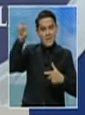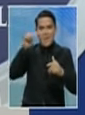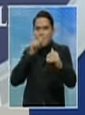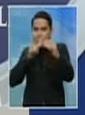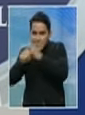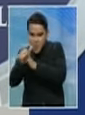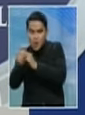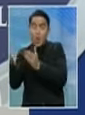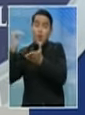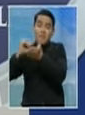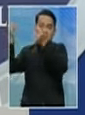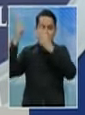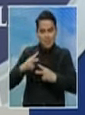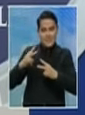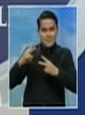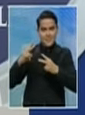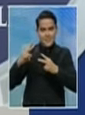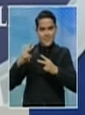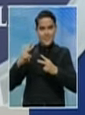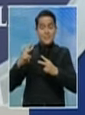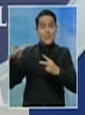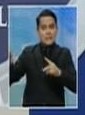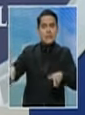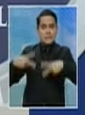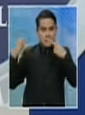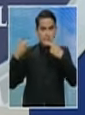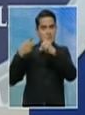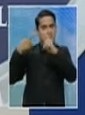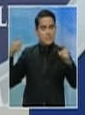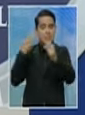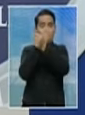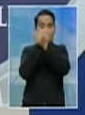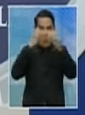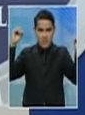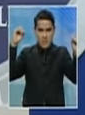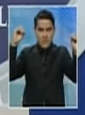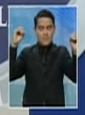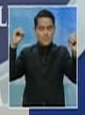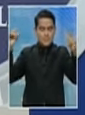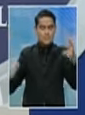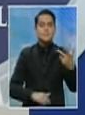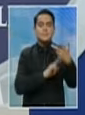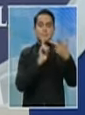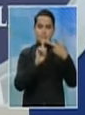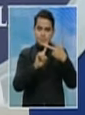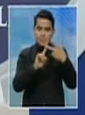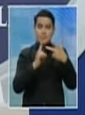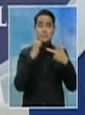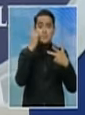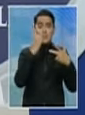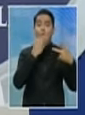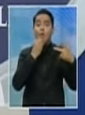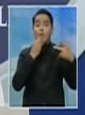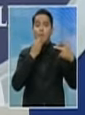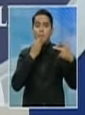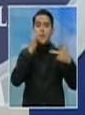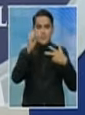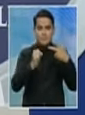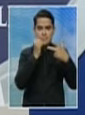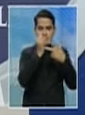retornado, originario de Ocotepeque y declarado sospechoso ayer. Y el tercero, un hombre de 66